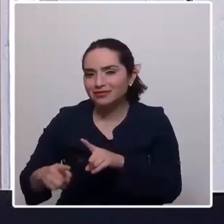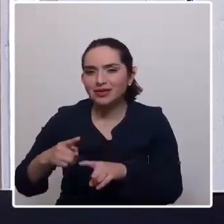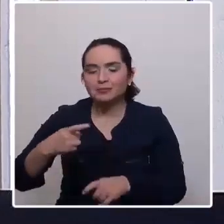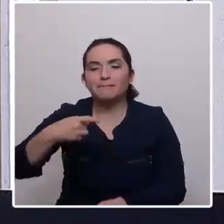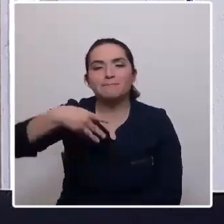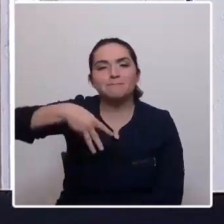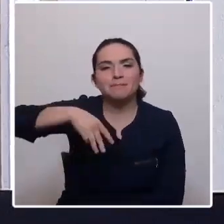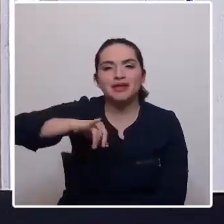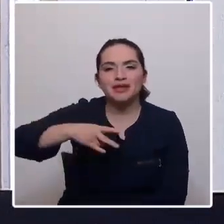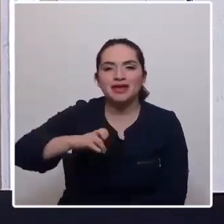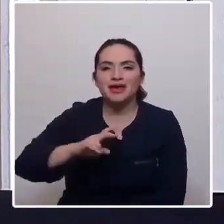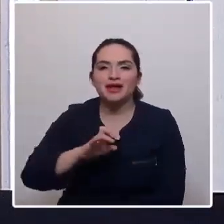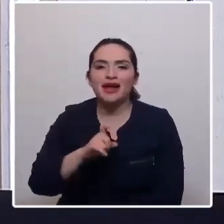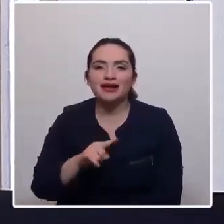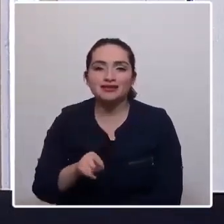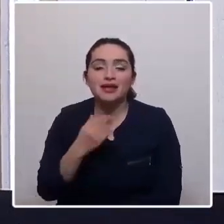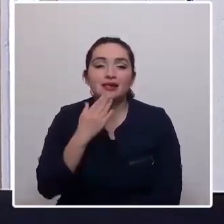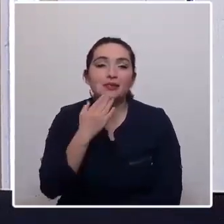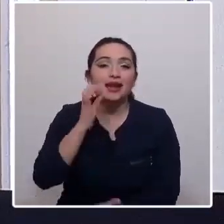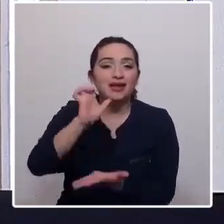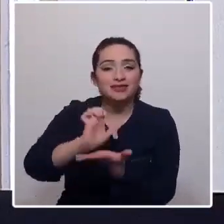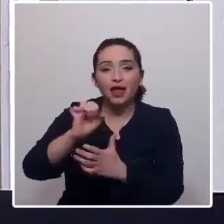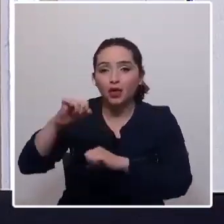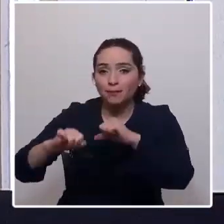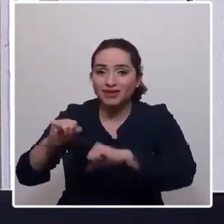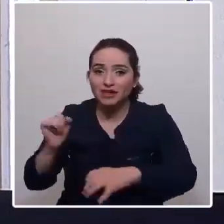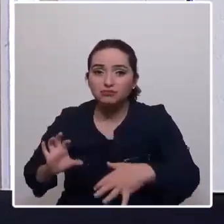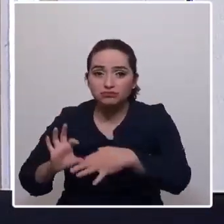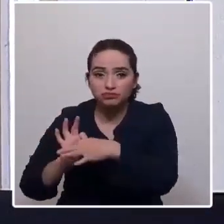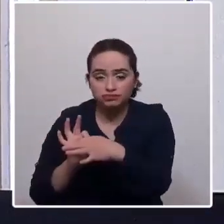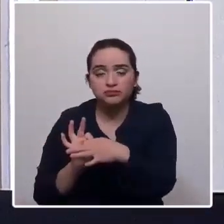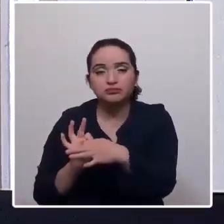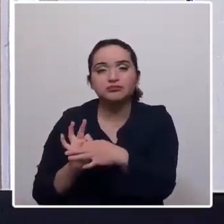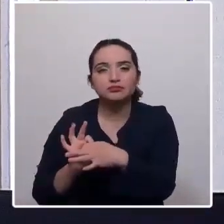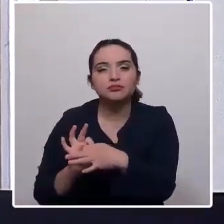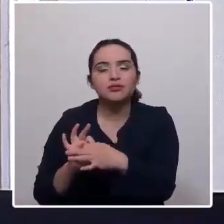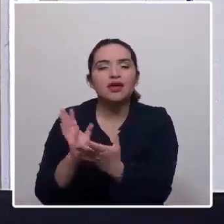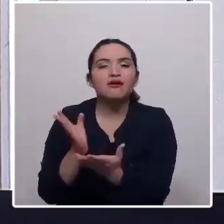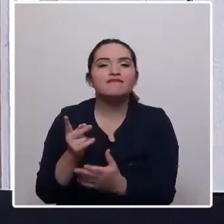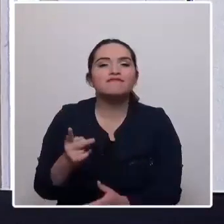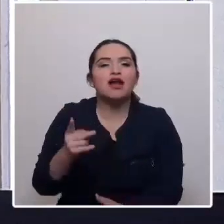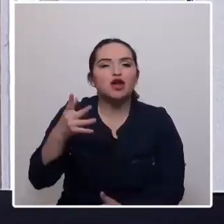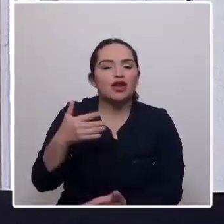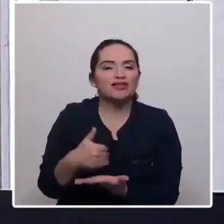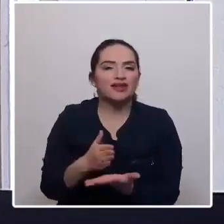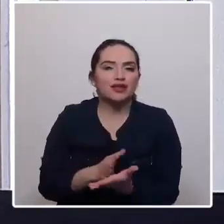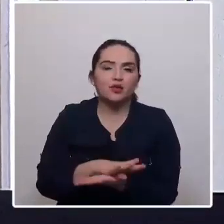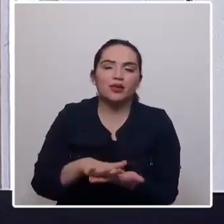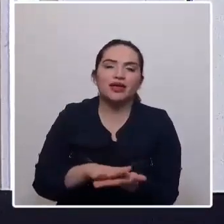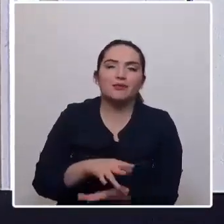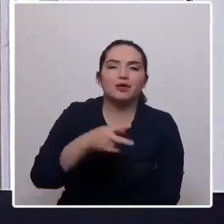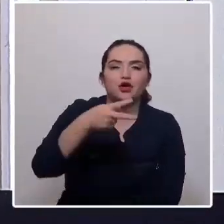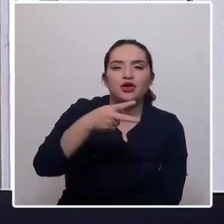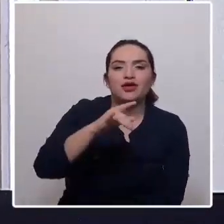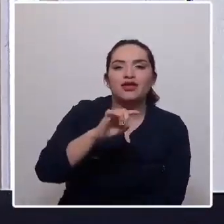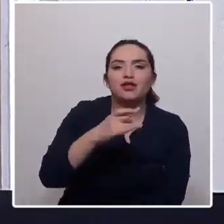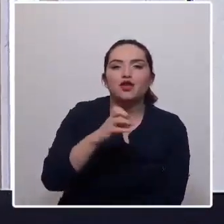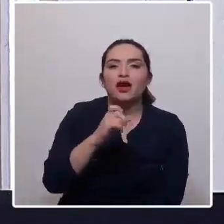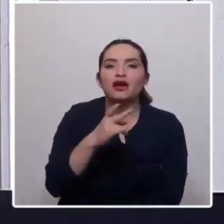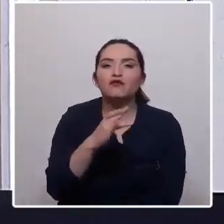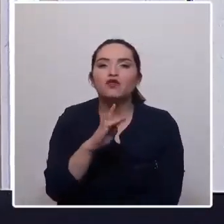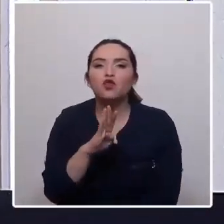el Estado y sus empresas reservarán para sí sustancias minerales de valor estratégico como los hidrocarburos líquidos, gaseosos y el litio, los